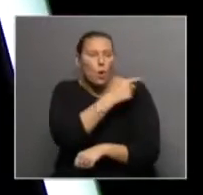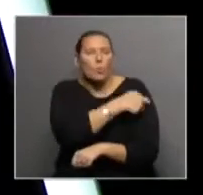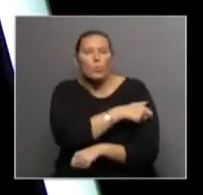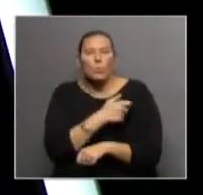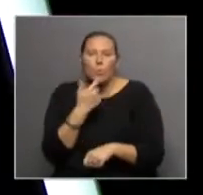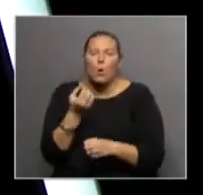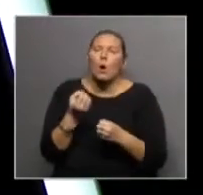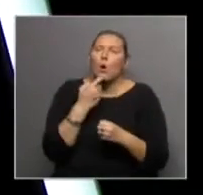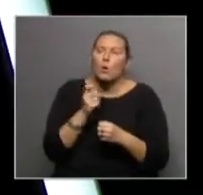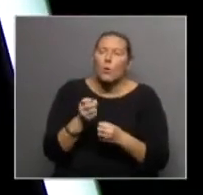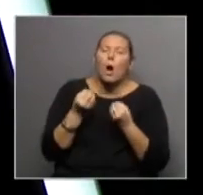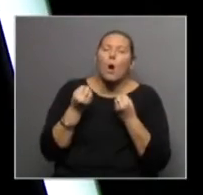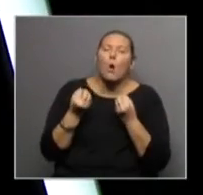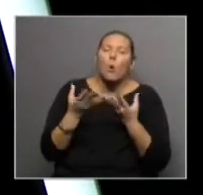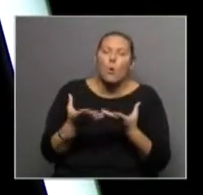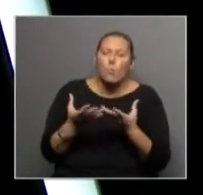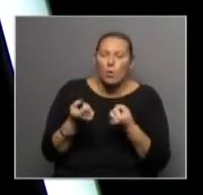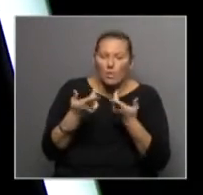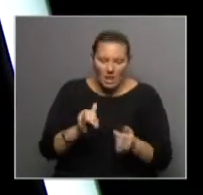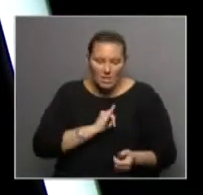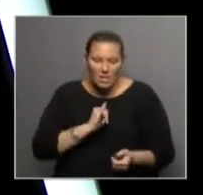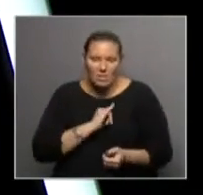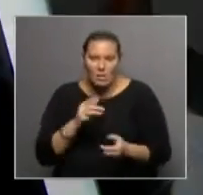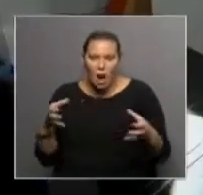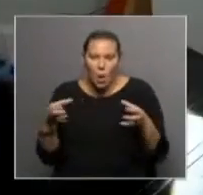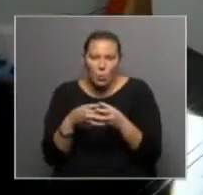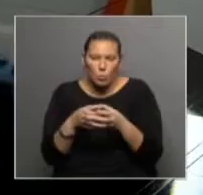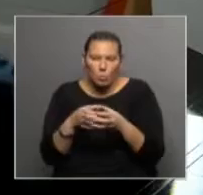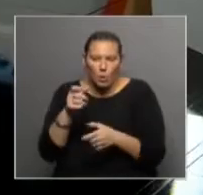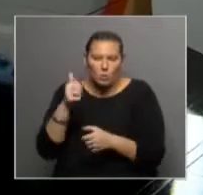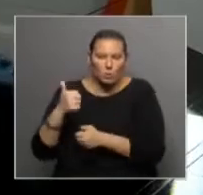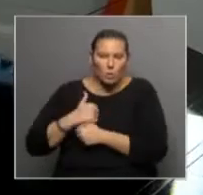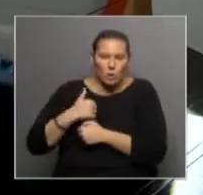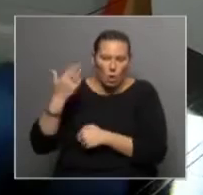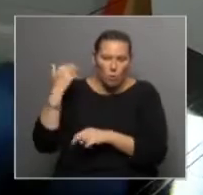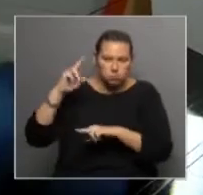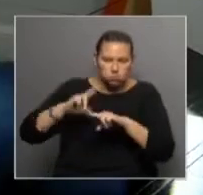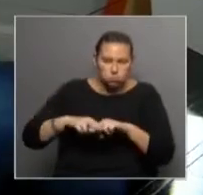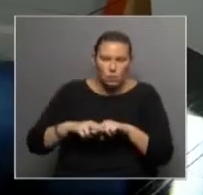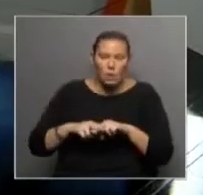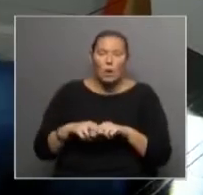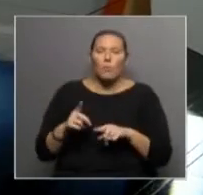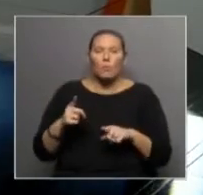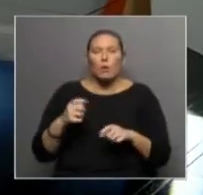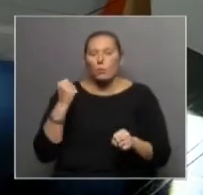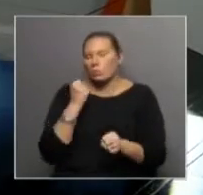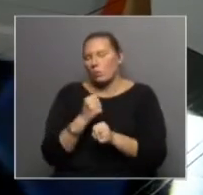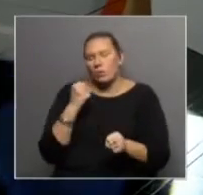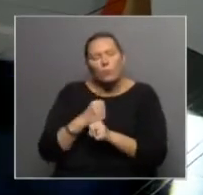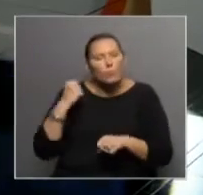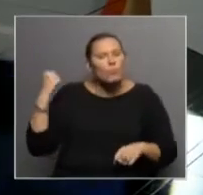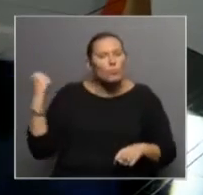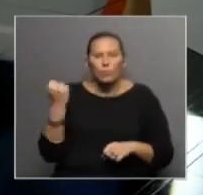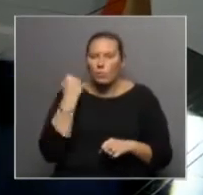¿Cómo fue para ustedes devolver la identidad a una gran parte de quienes yacen allí? Fue una tarea fundamental